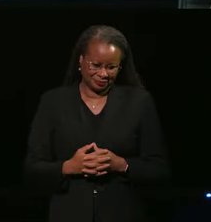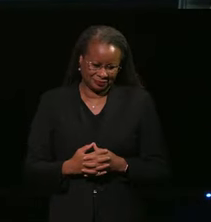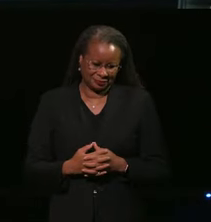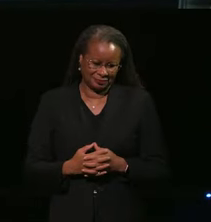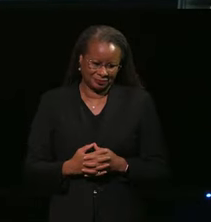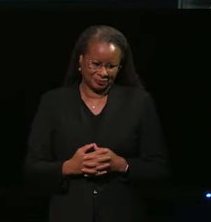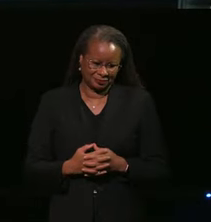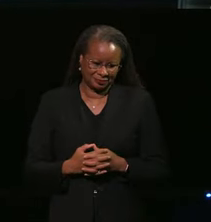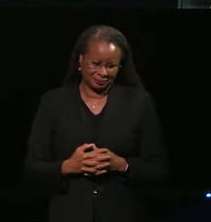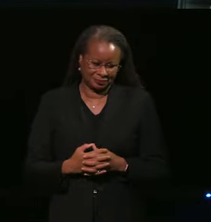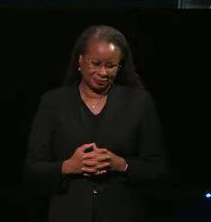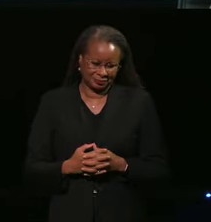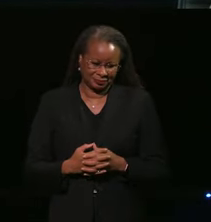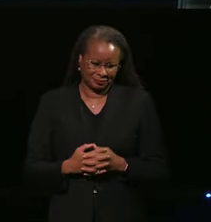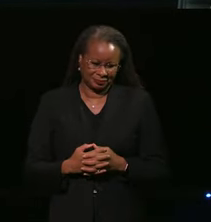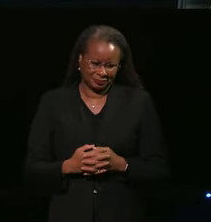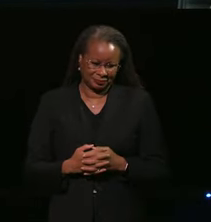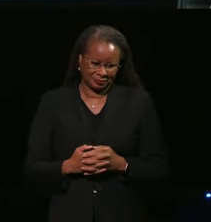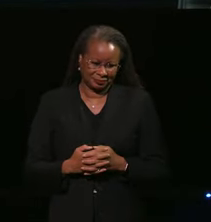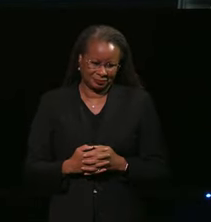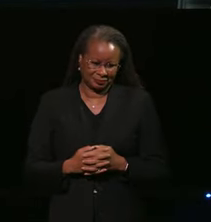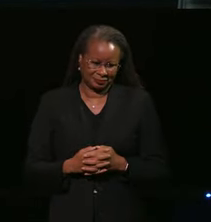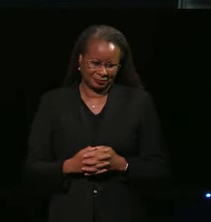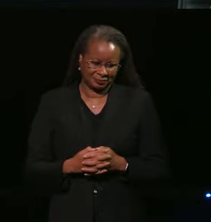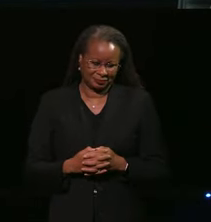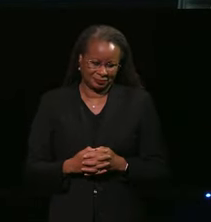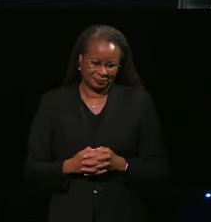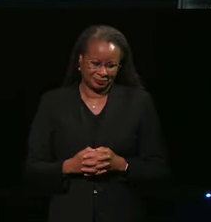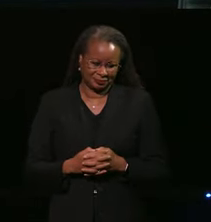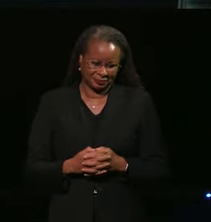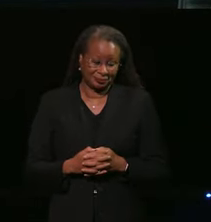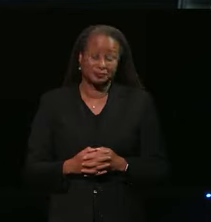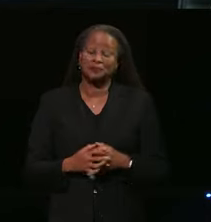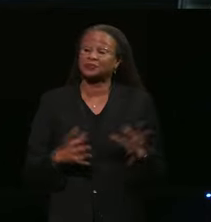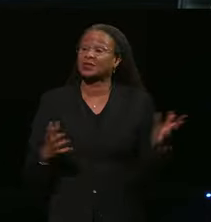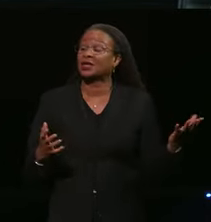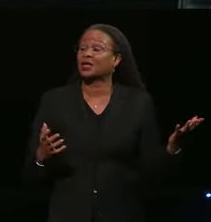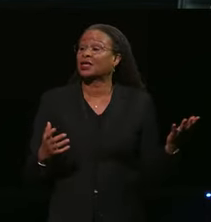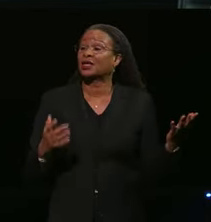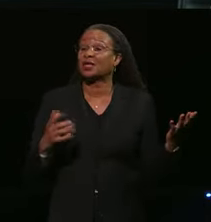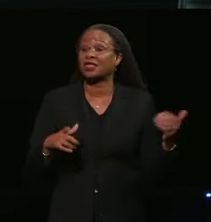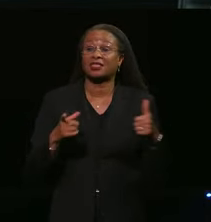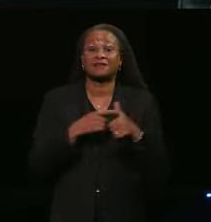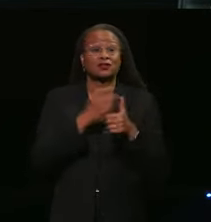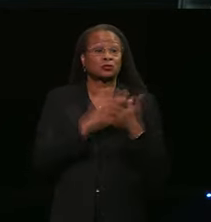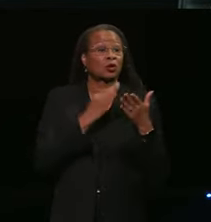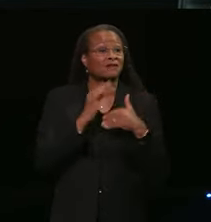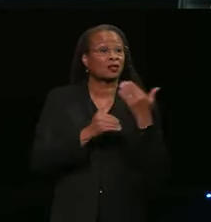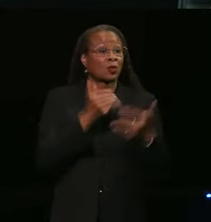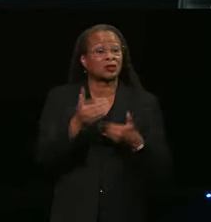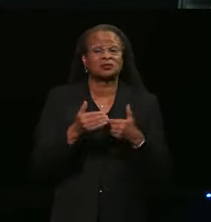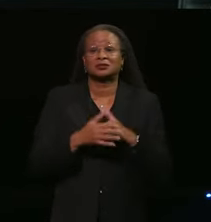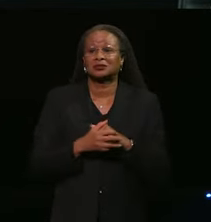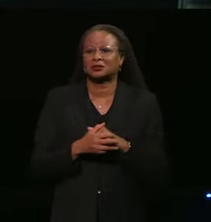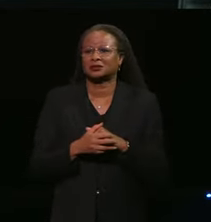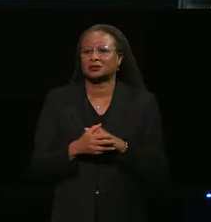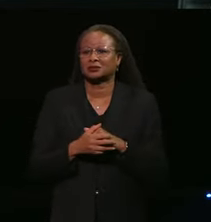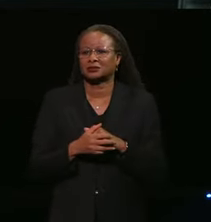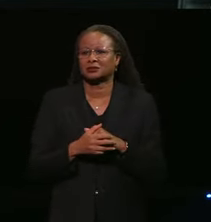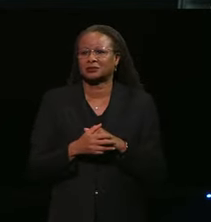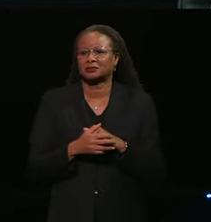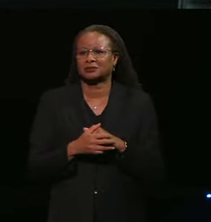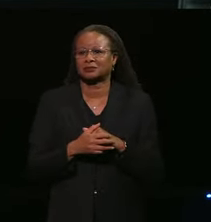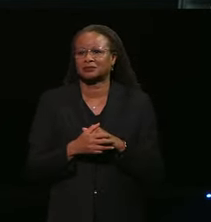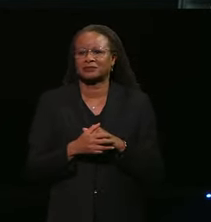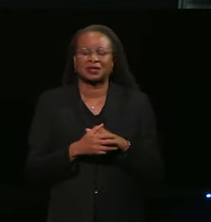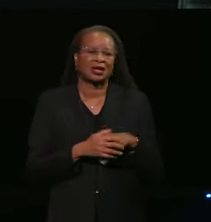de para enseñarles a los personajes reales es fundamental. Yeah, that this like a first part of the process that